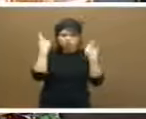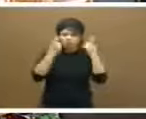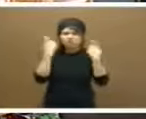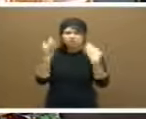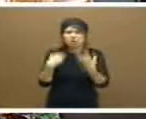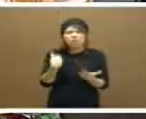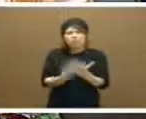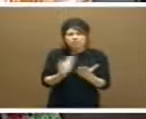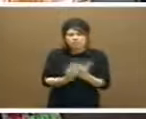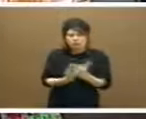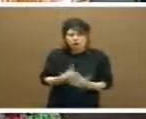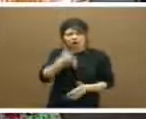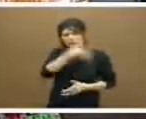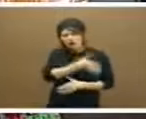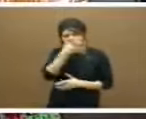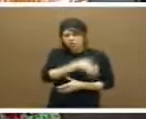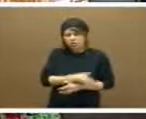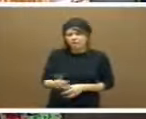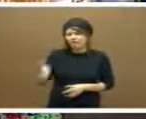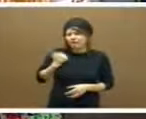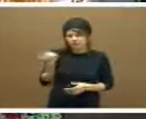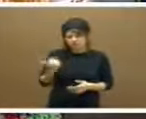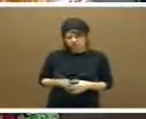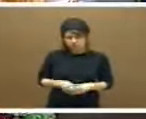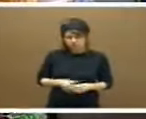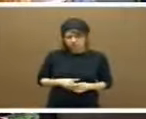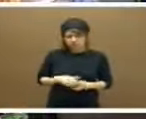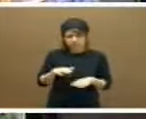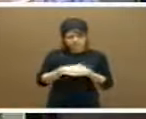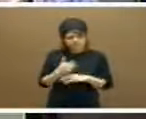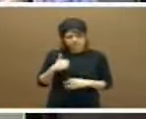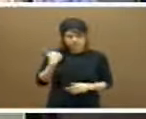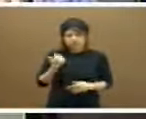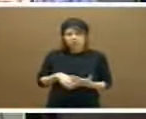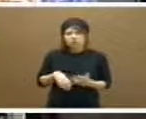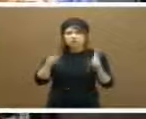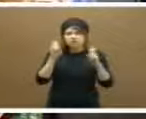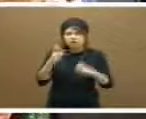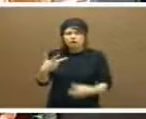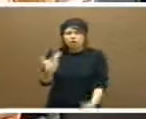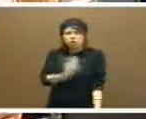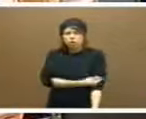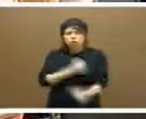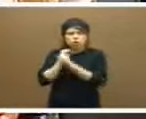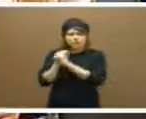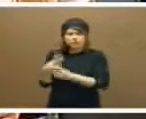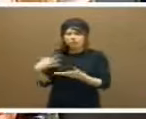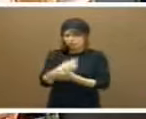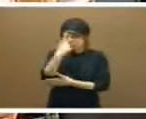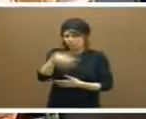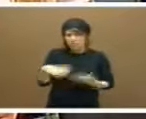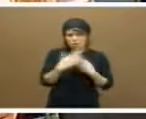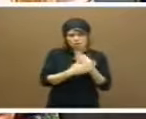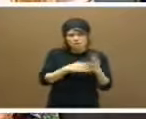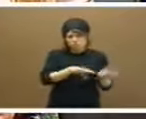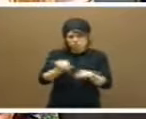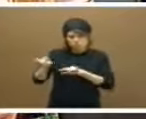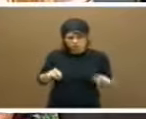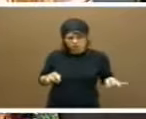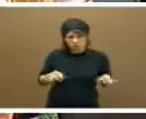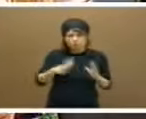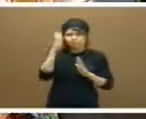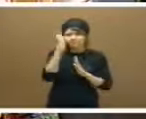intentando demostrar que esas acusaciones son falsas. En materia de drogodependencia, todos sabemos que el Gobierno regional